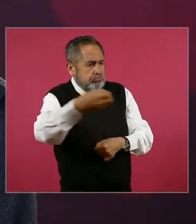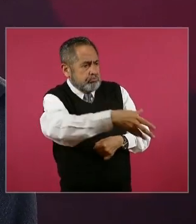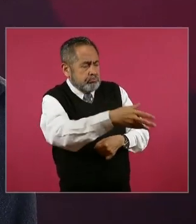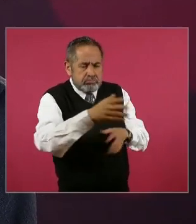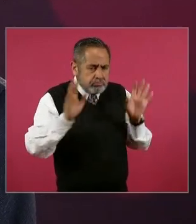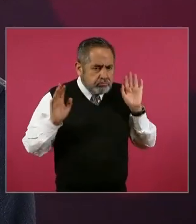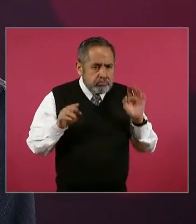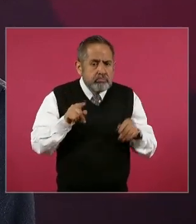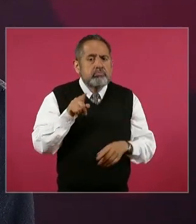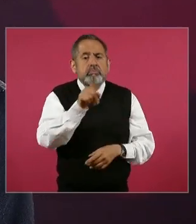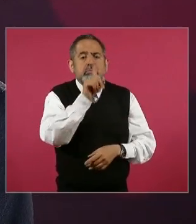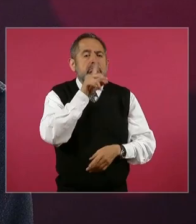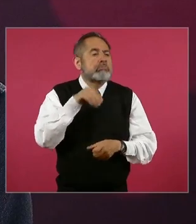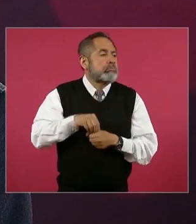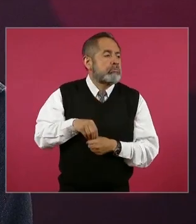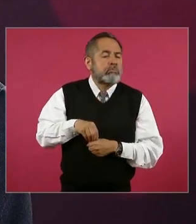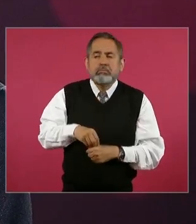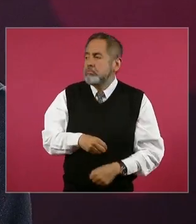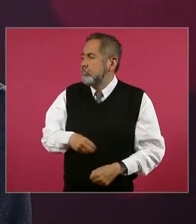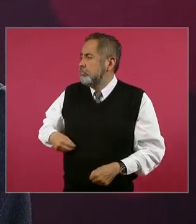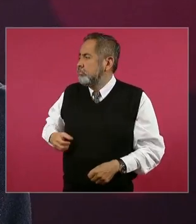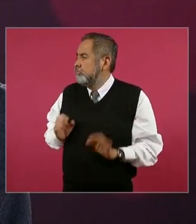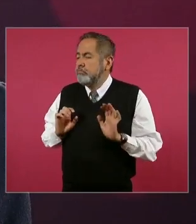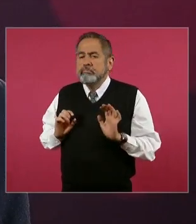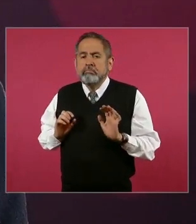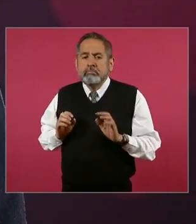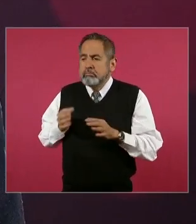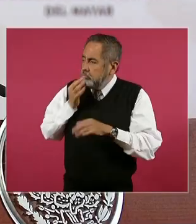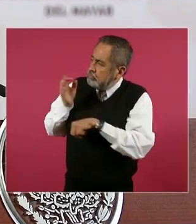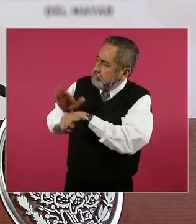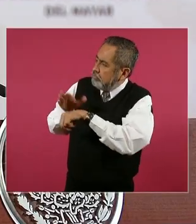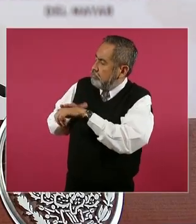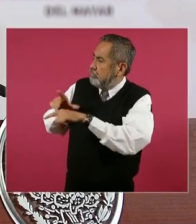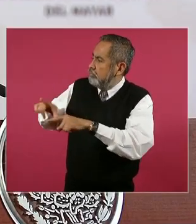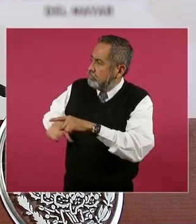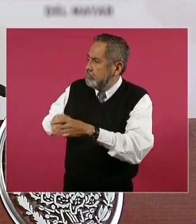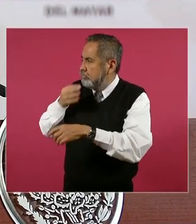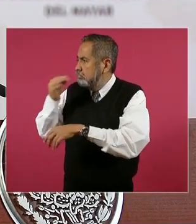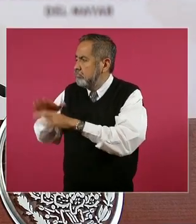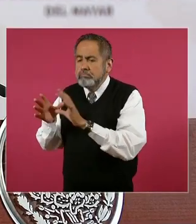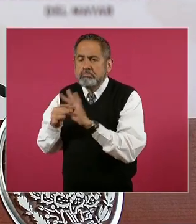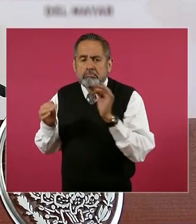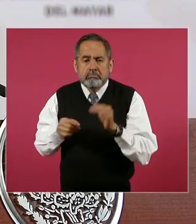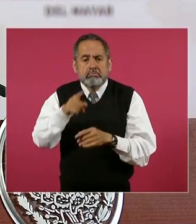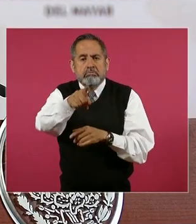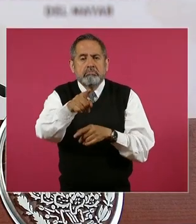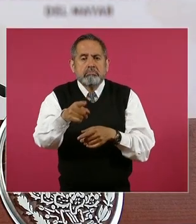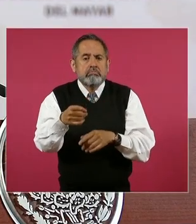dinero pueden deducir el donativo en el pago de sus